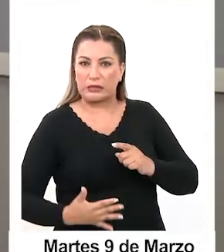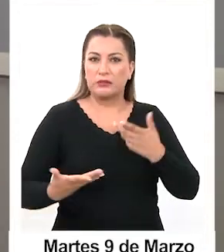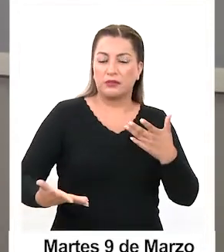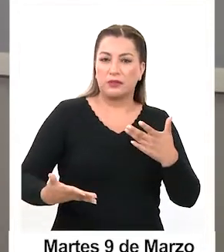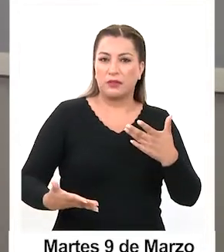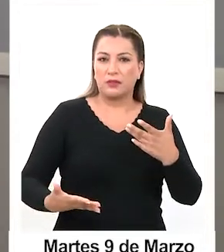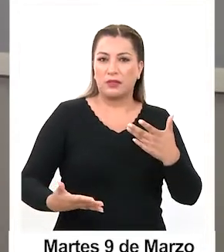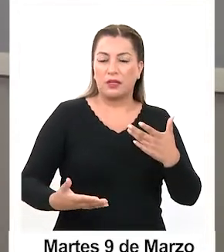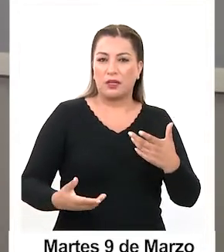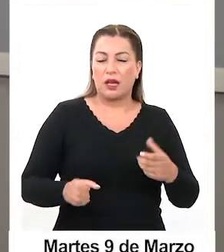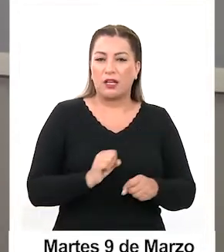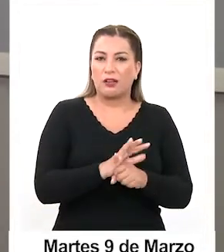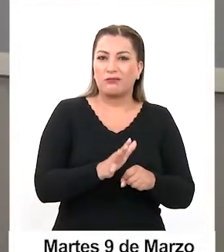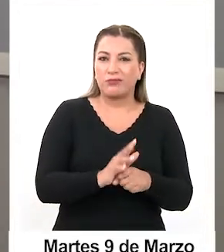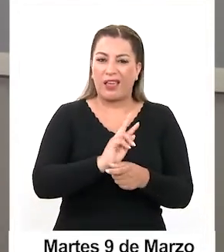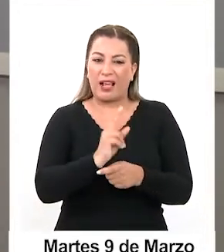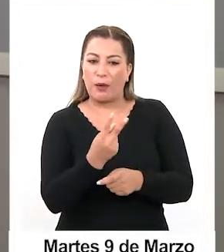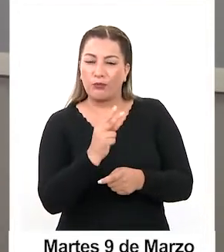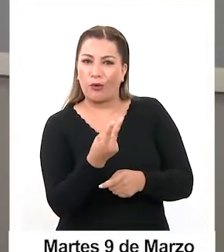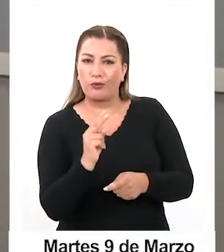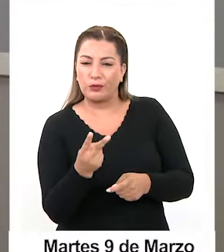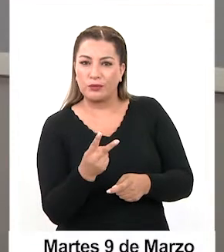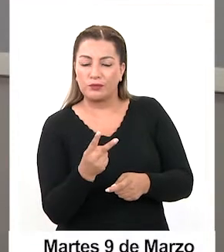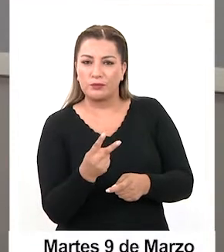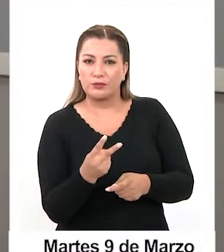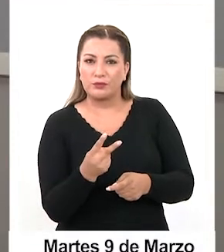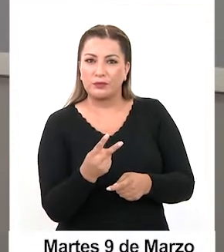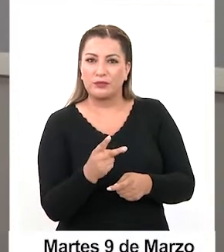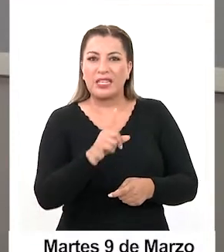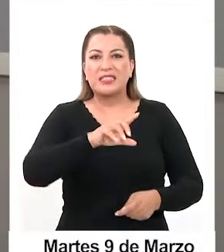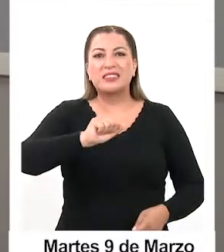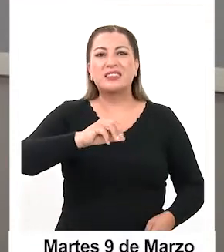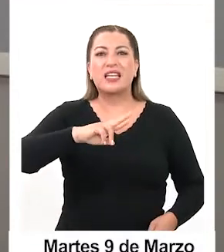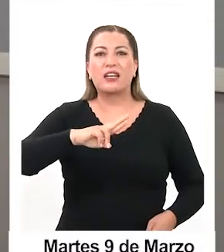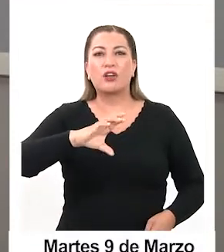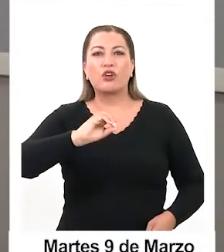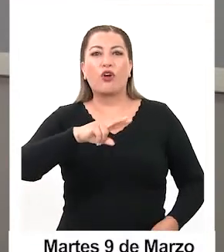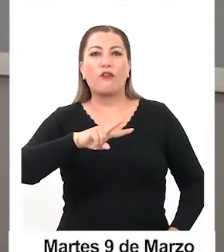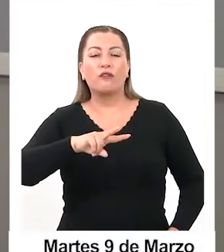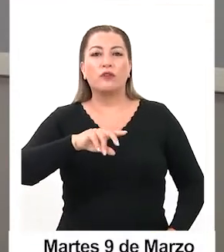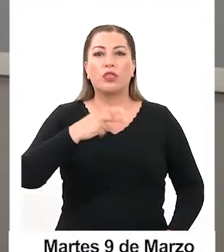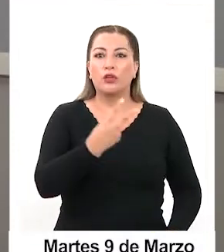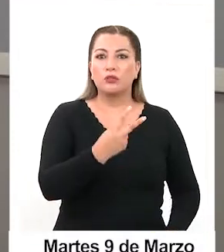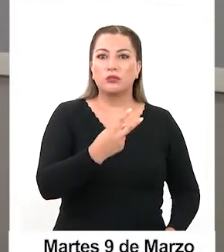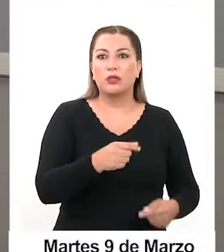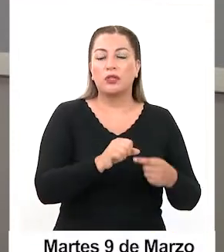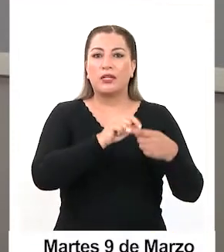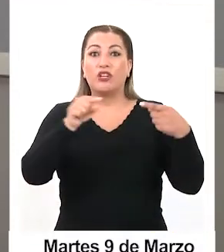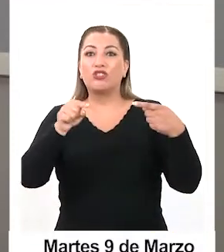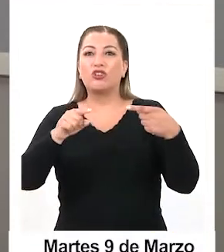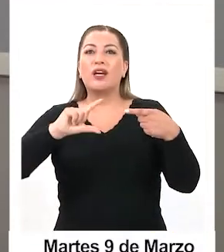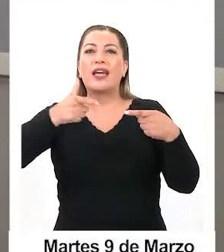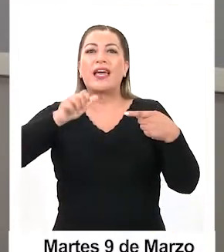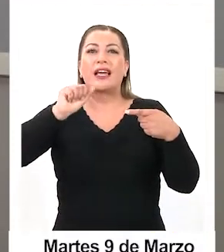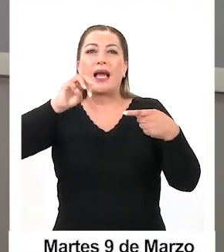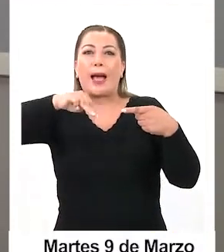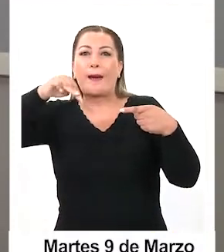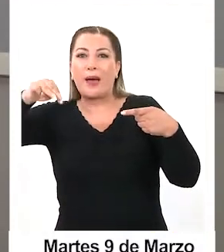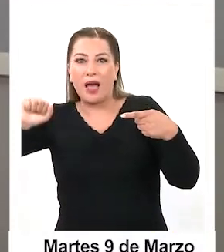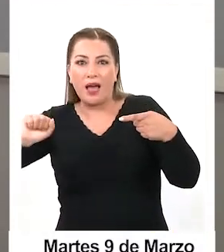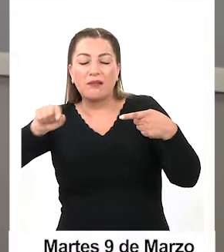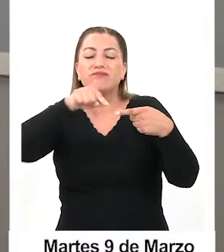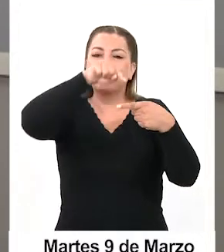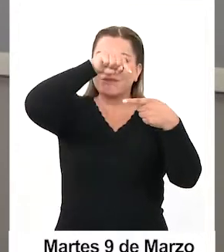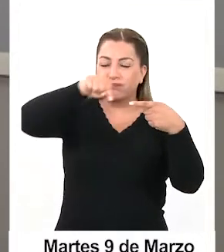lo que significaban las mutaciones del SARS-CoV-2. En ese momento era gamma la que nos estaba haciendo sufrir y